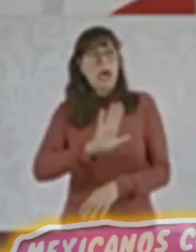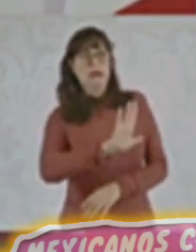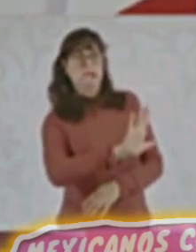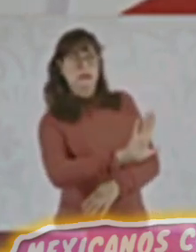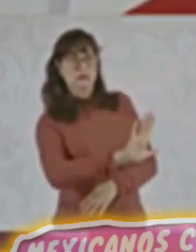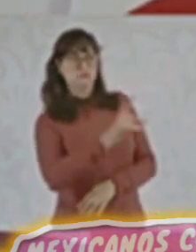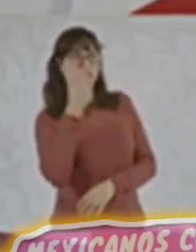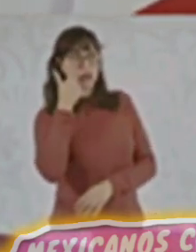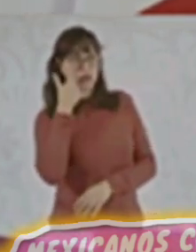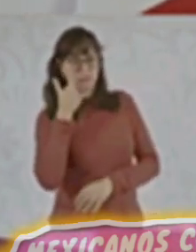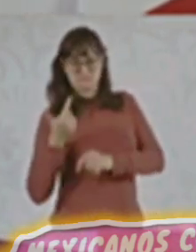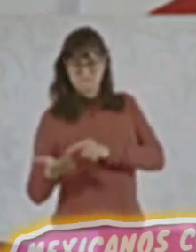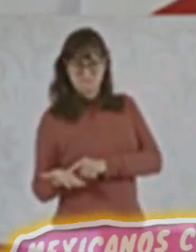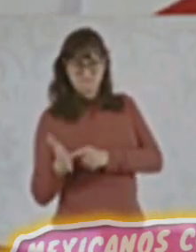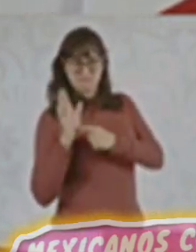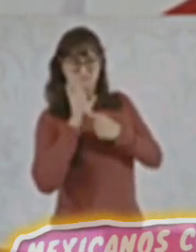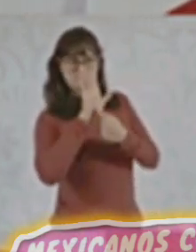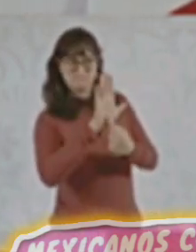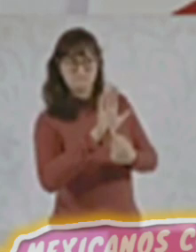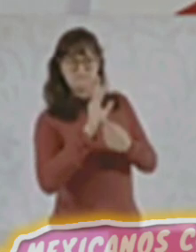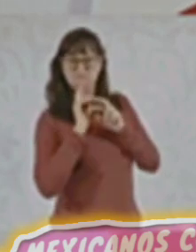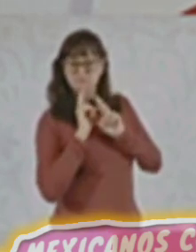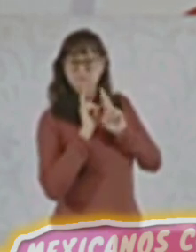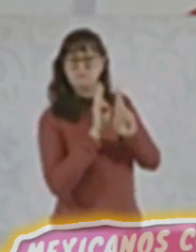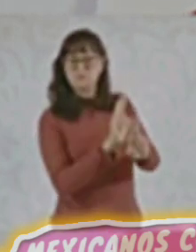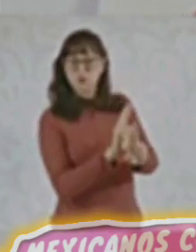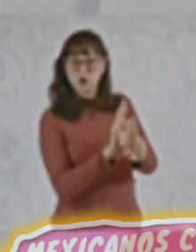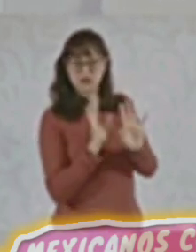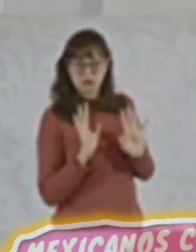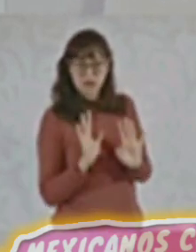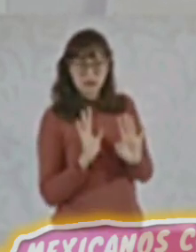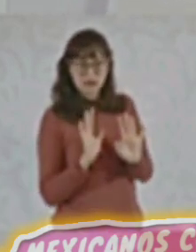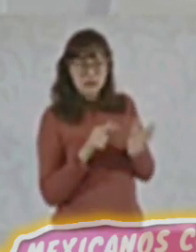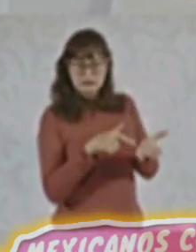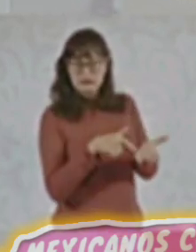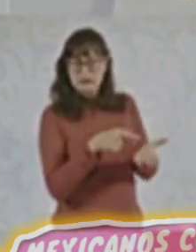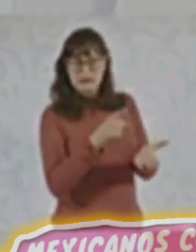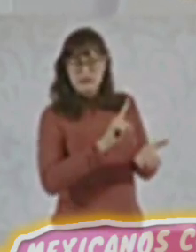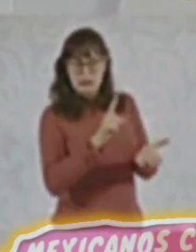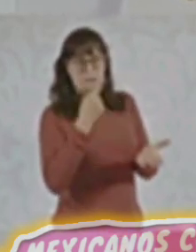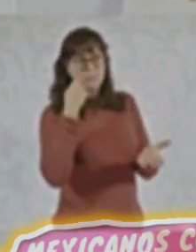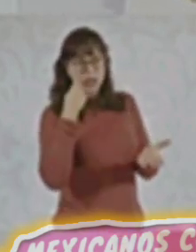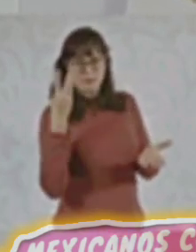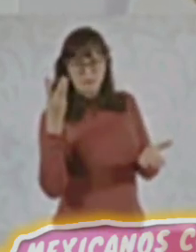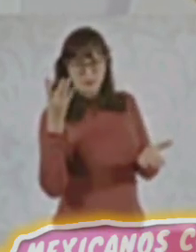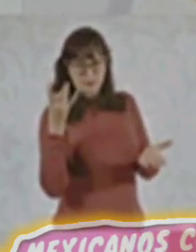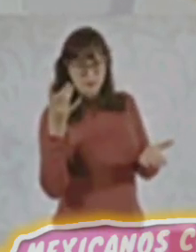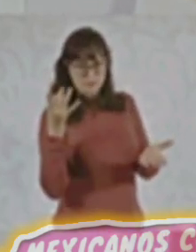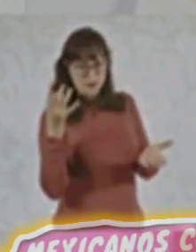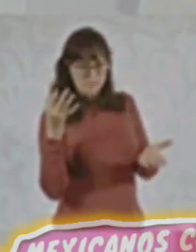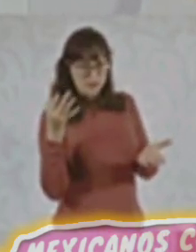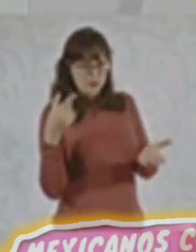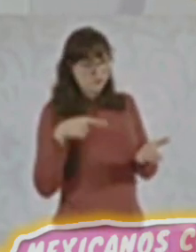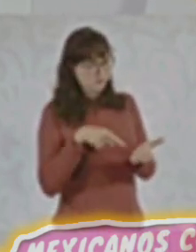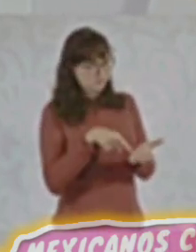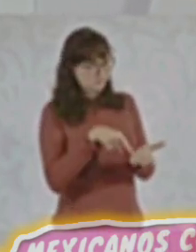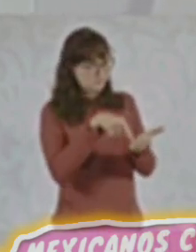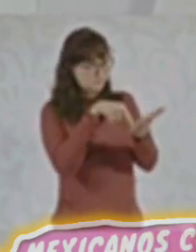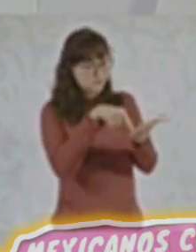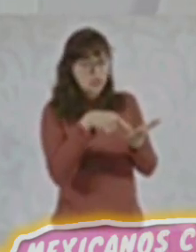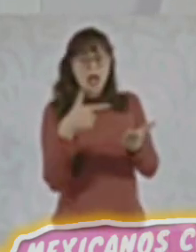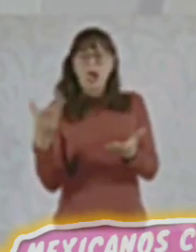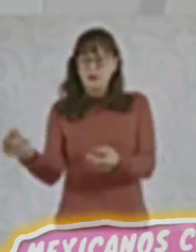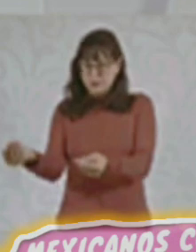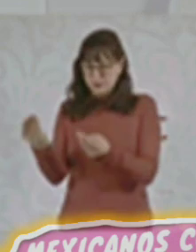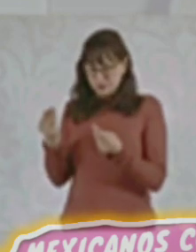tienen la posibilidad de contestar si es cierto estas observaciones o no. Y ahí viene un